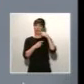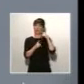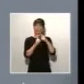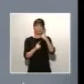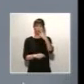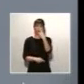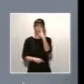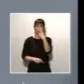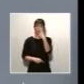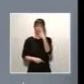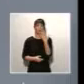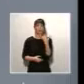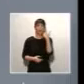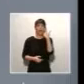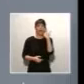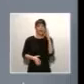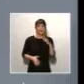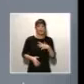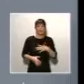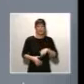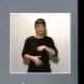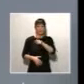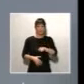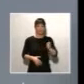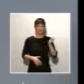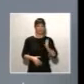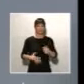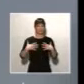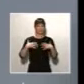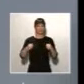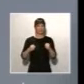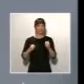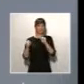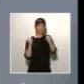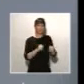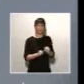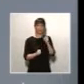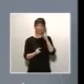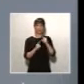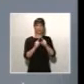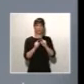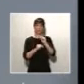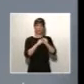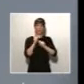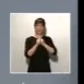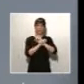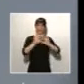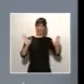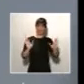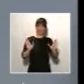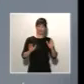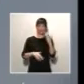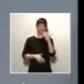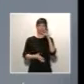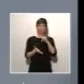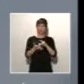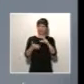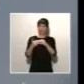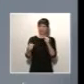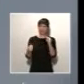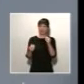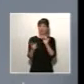ver si podemos proteger a los profesionales sanitarios del contagio, cuando han estado en contacto con un enfermo. Y, además,